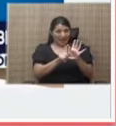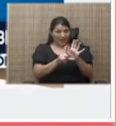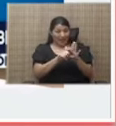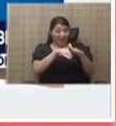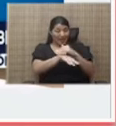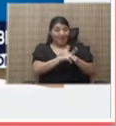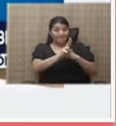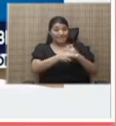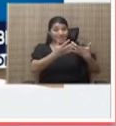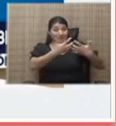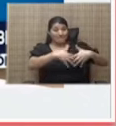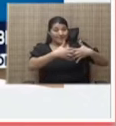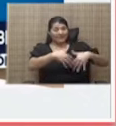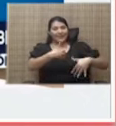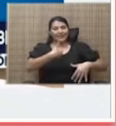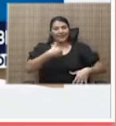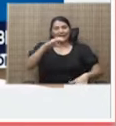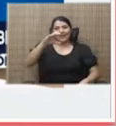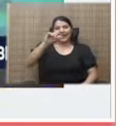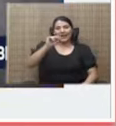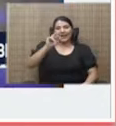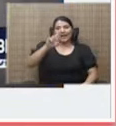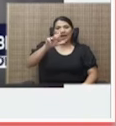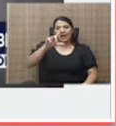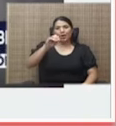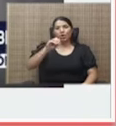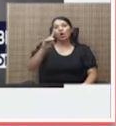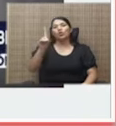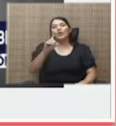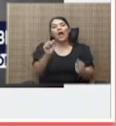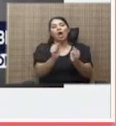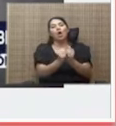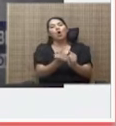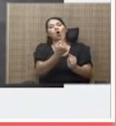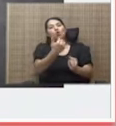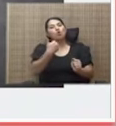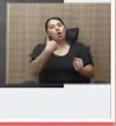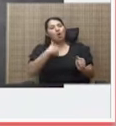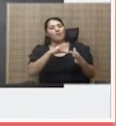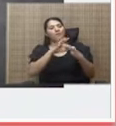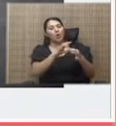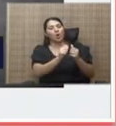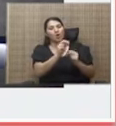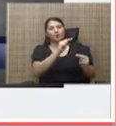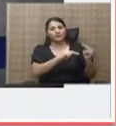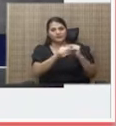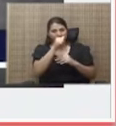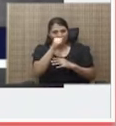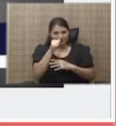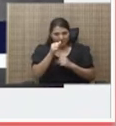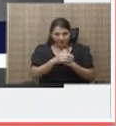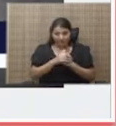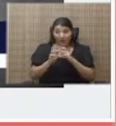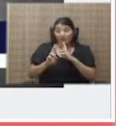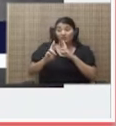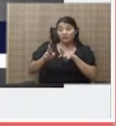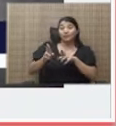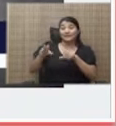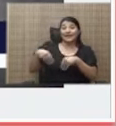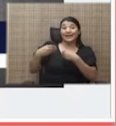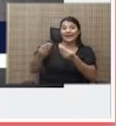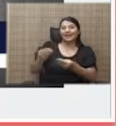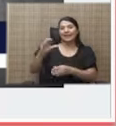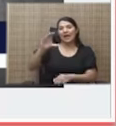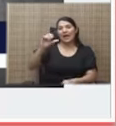fiscal general Carlos Díaz con un hombre investigado la respuesta que da el señor fiscal Carlos Díaz a la investigación